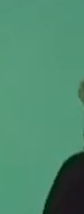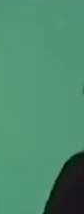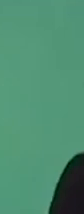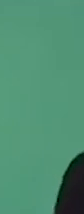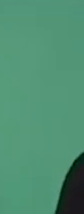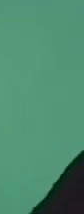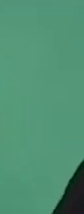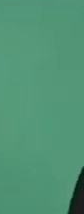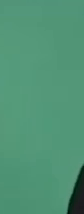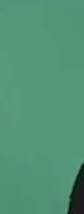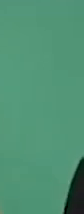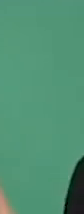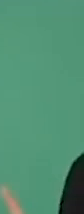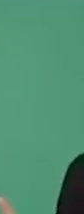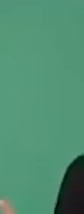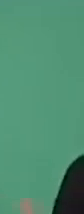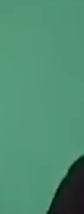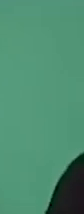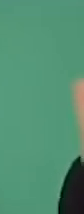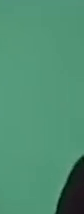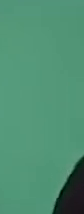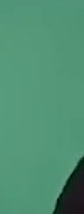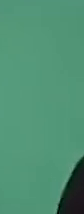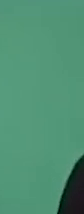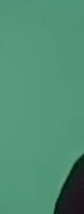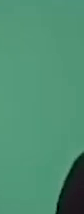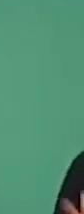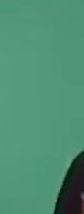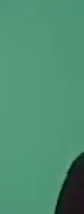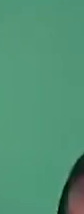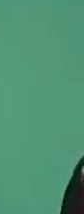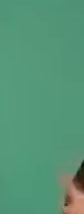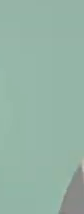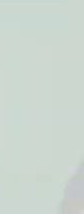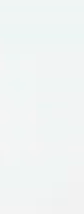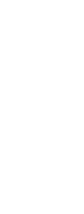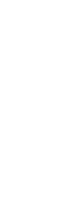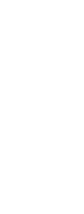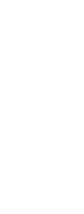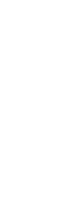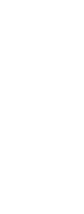eso ya se acabó, que se vayan a robar a otra parte.